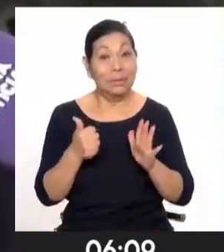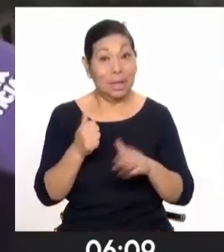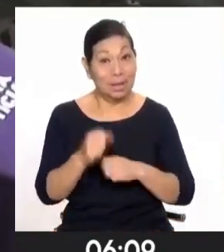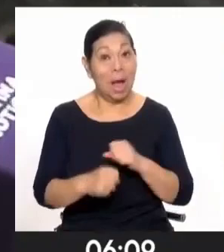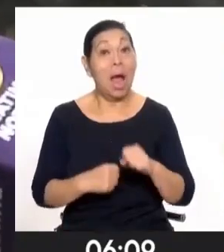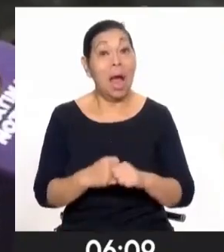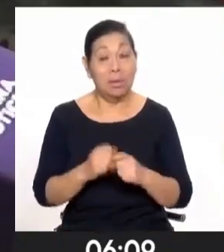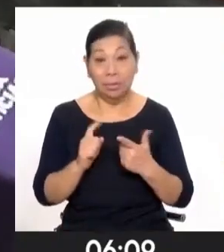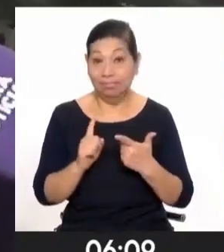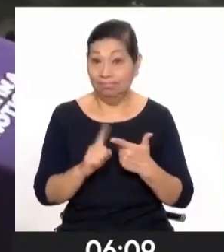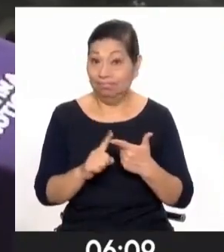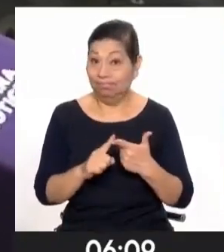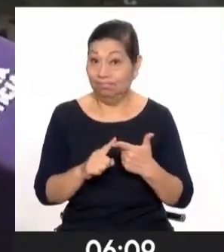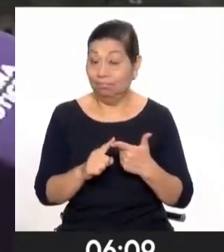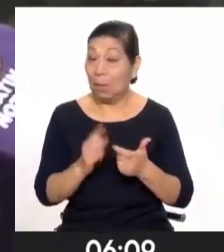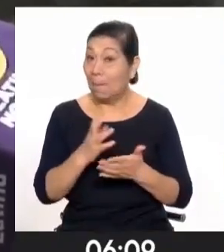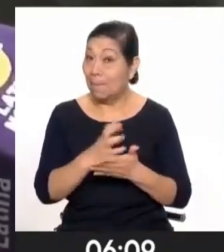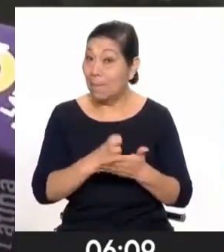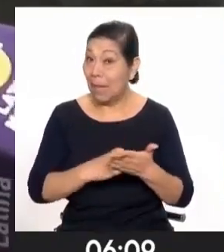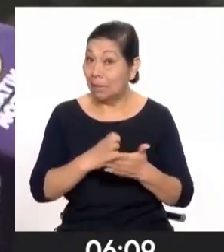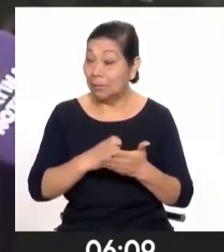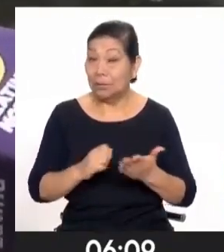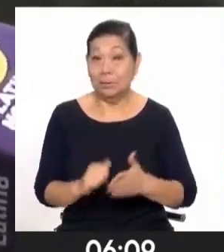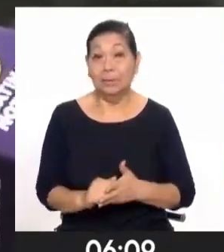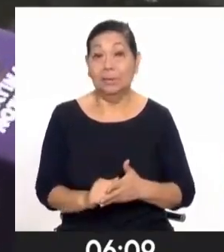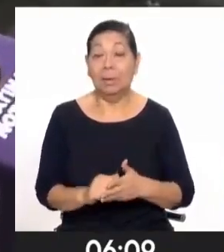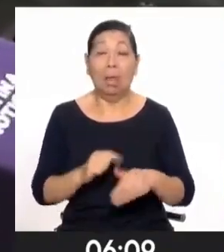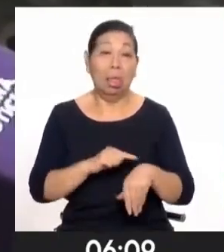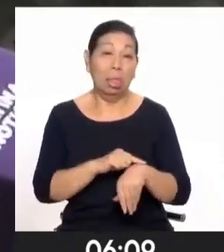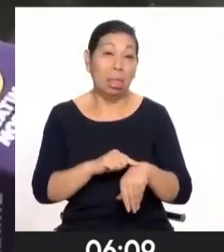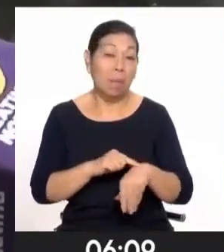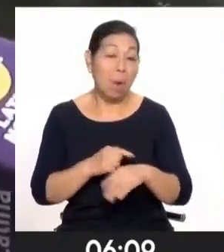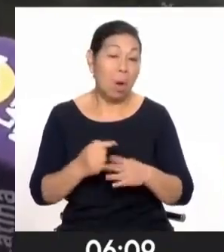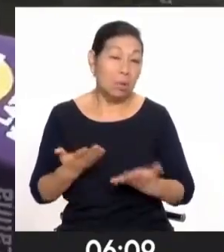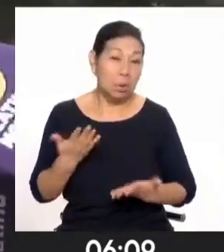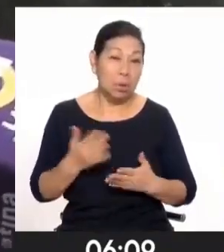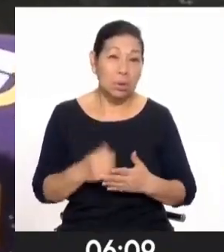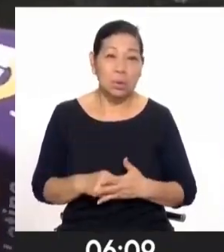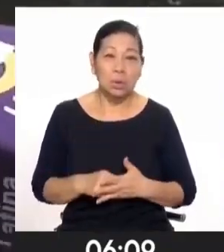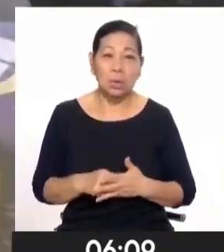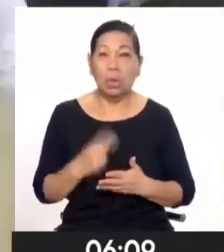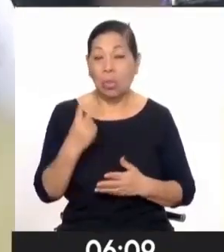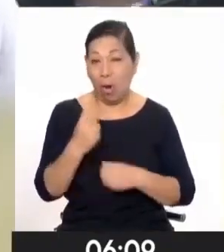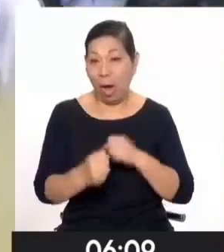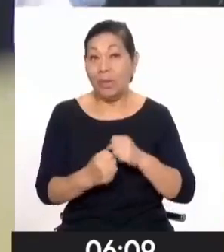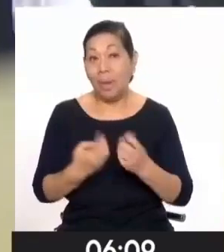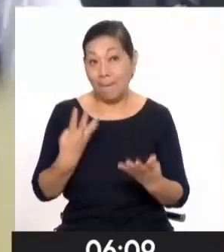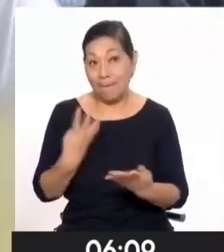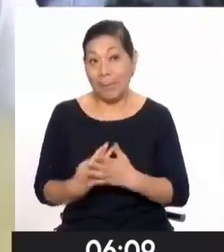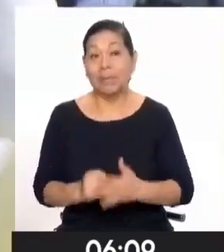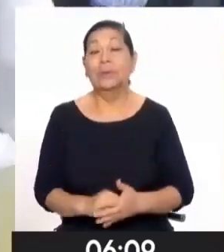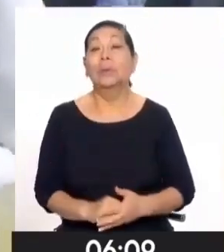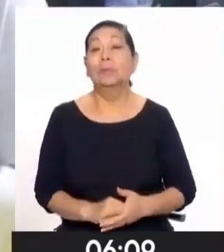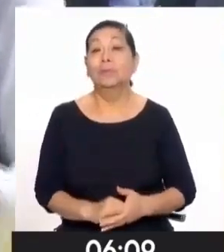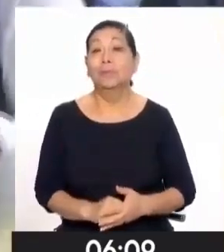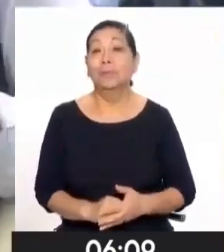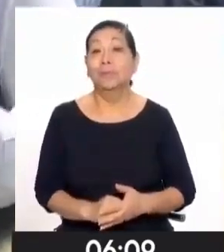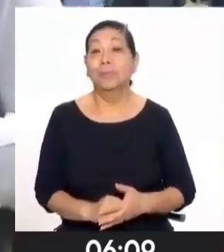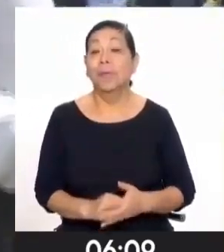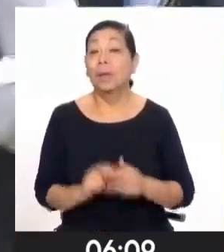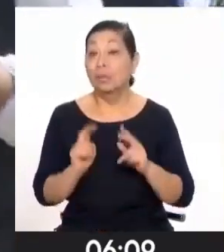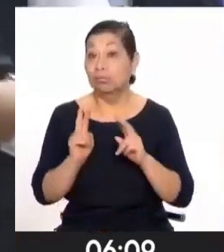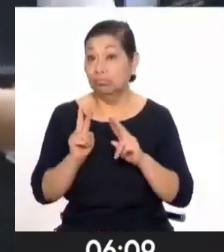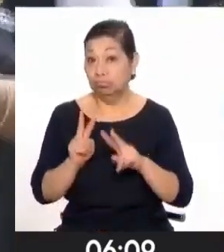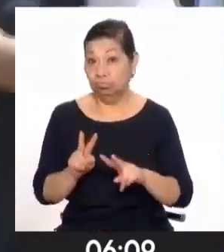seis años y el segundo de ellos de omisión de o demora actos funcionales una pena mayor de dos años por lo pronto La idea es